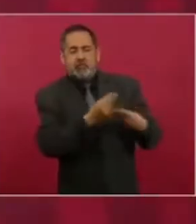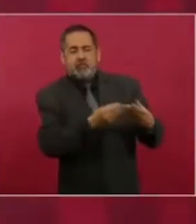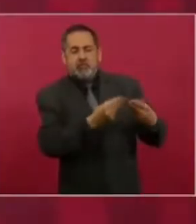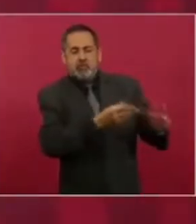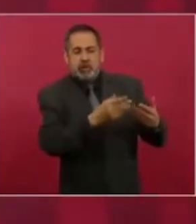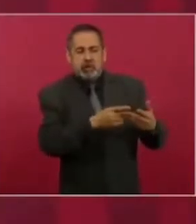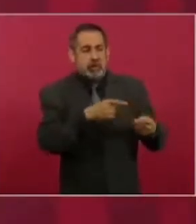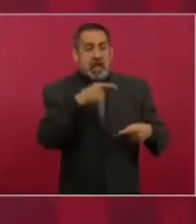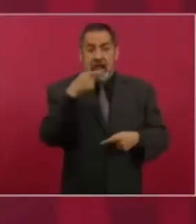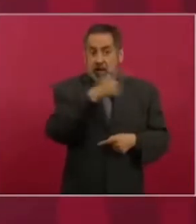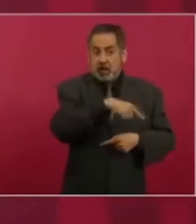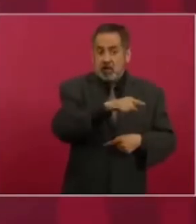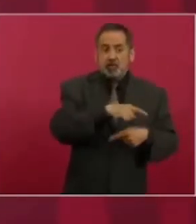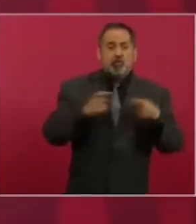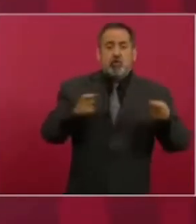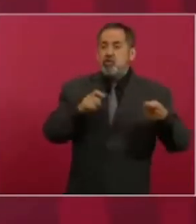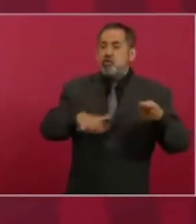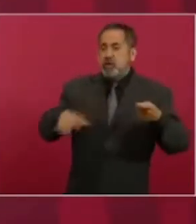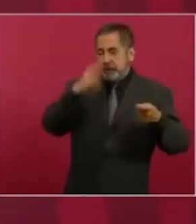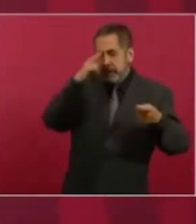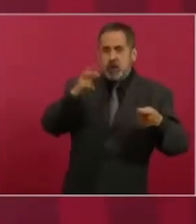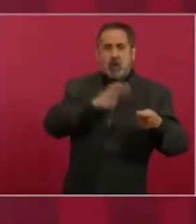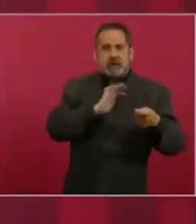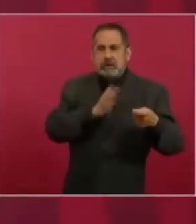en España,